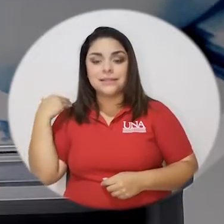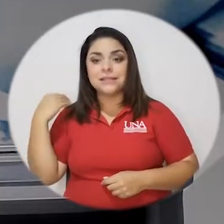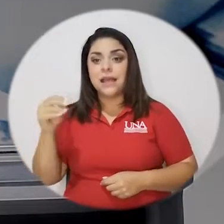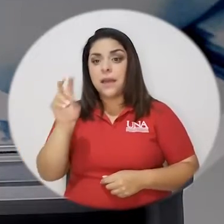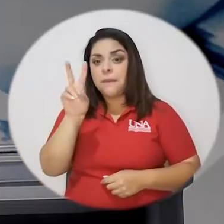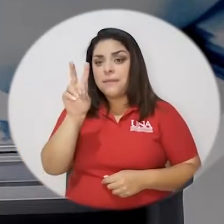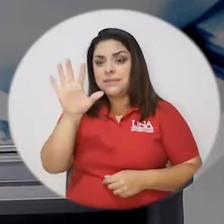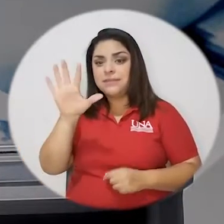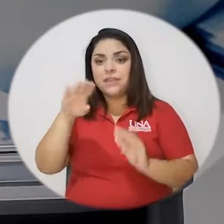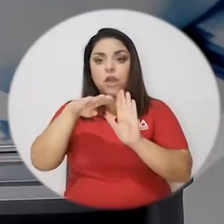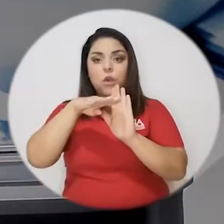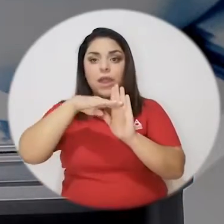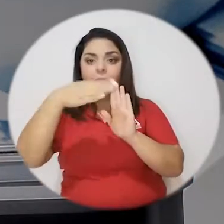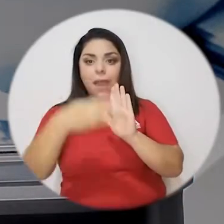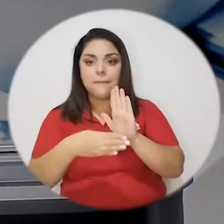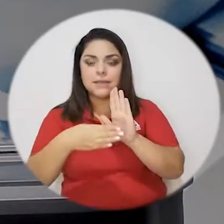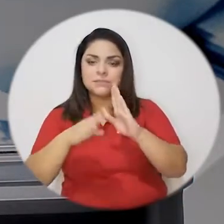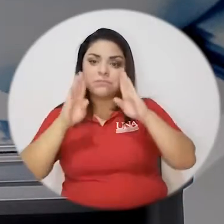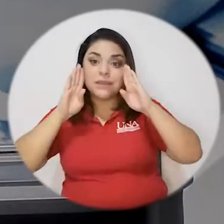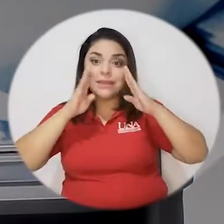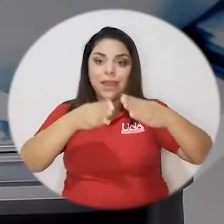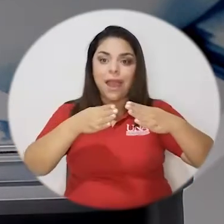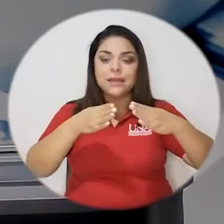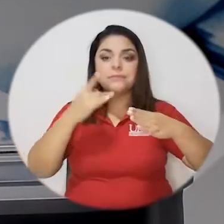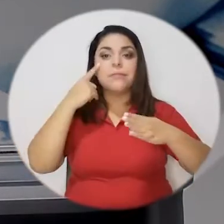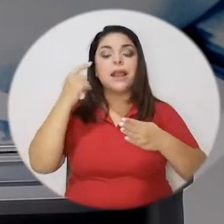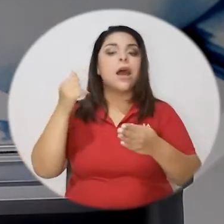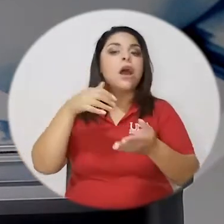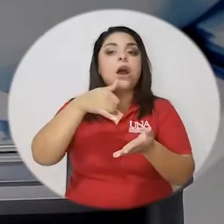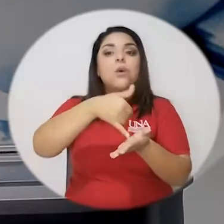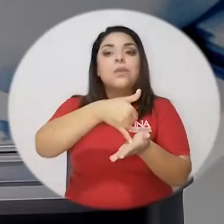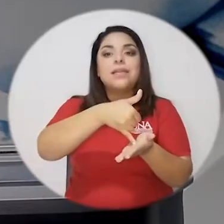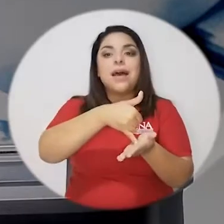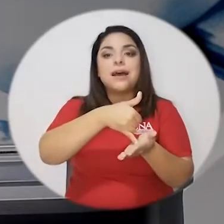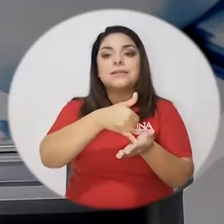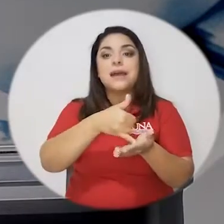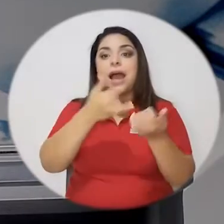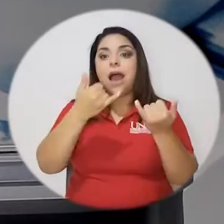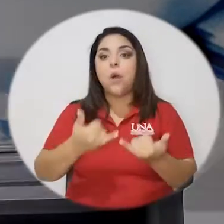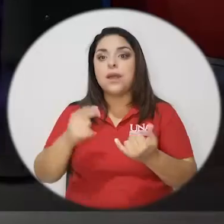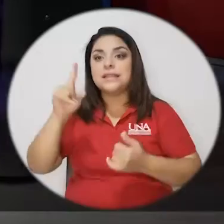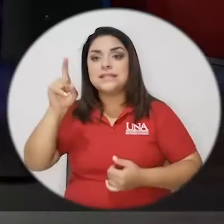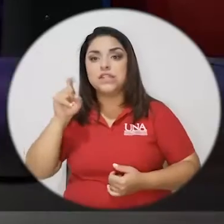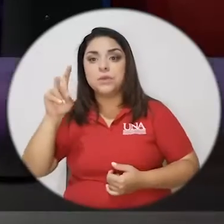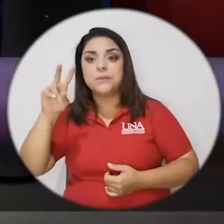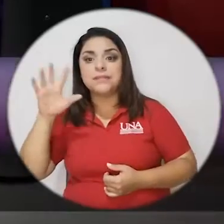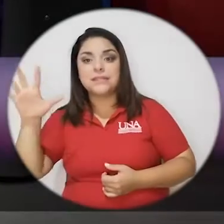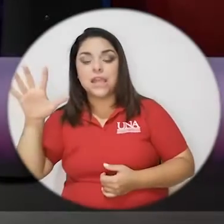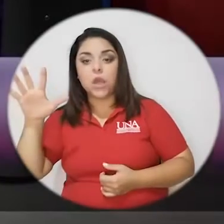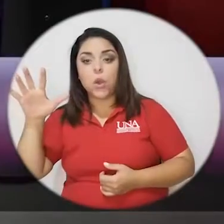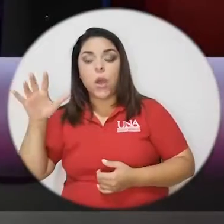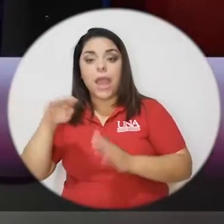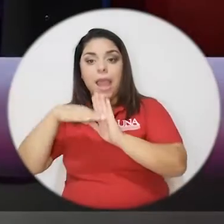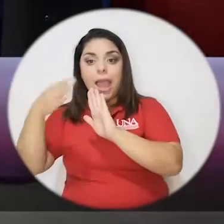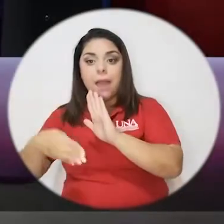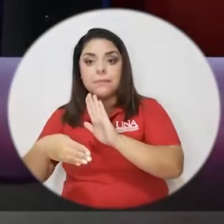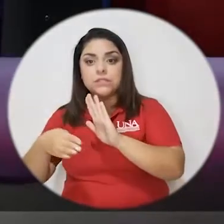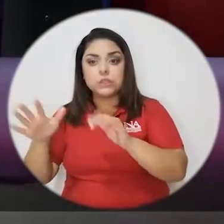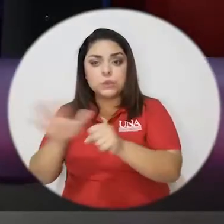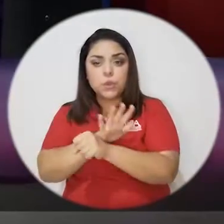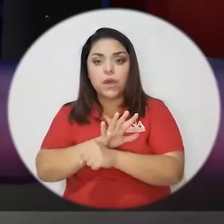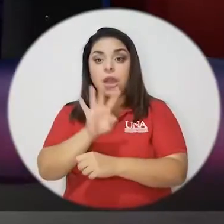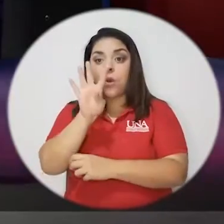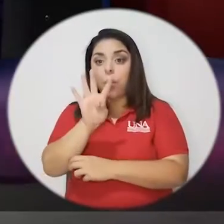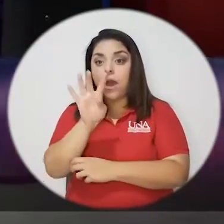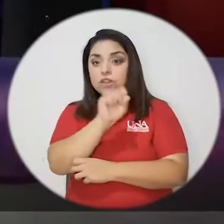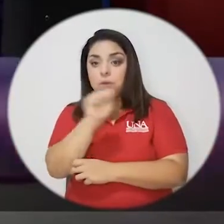Social, que pasó de tener 25 camas dedicadas en UCI y de 125 camas totales,